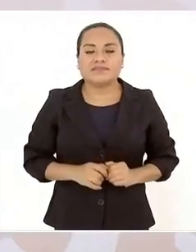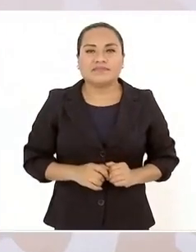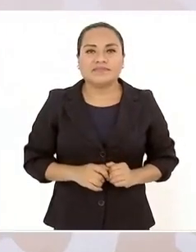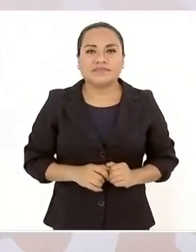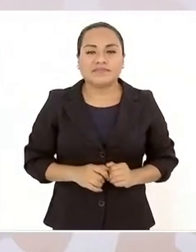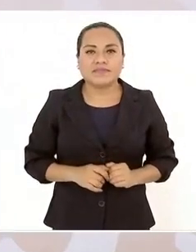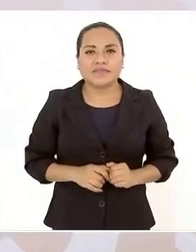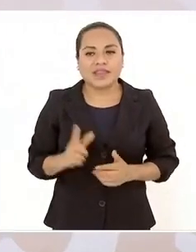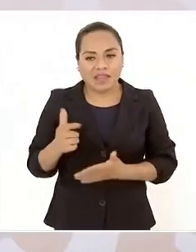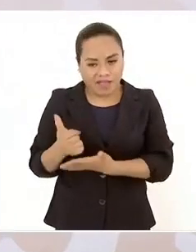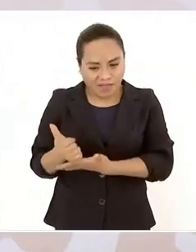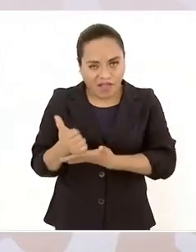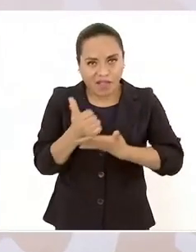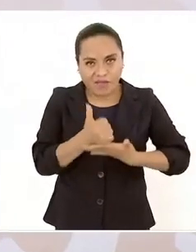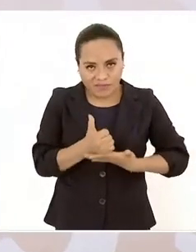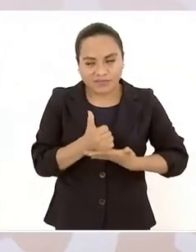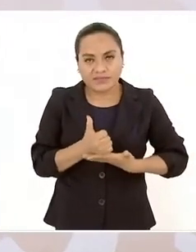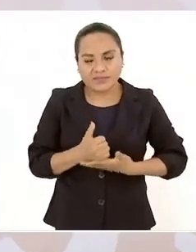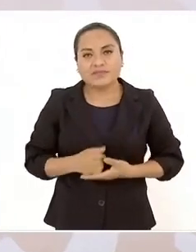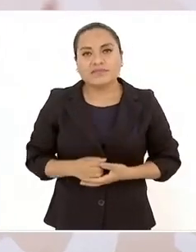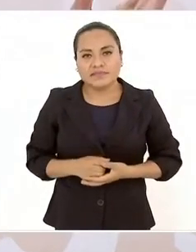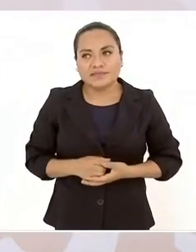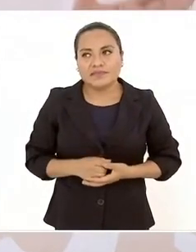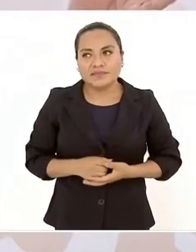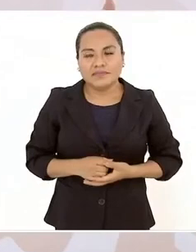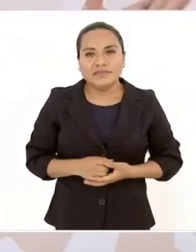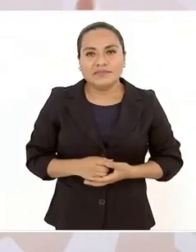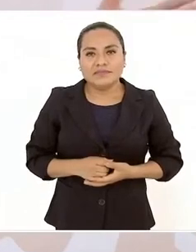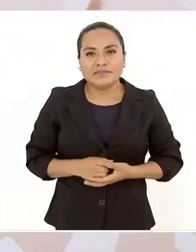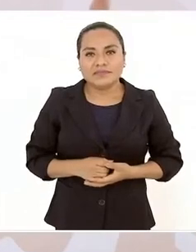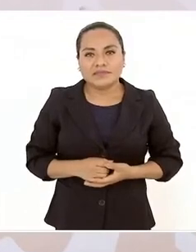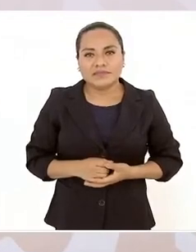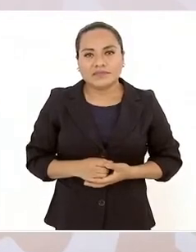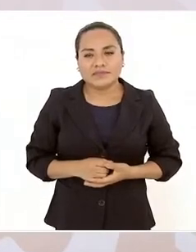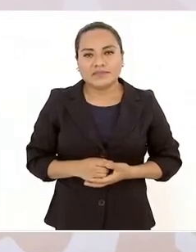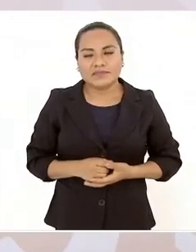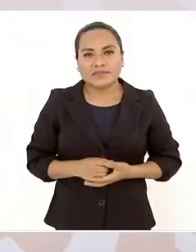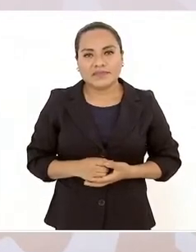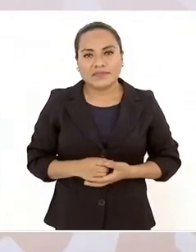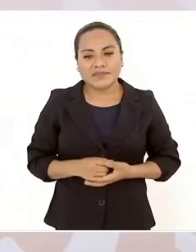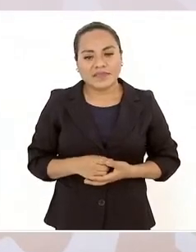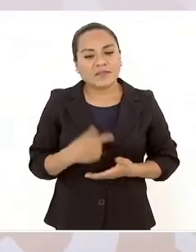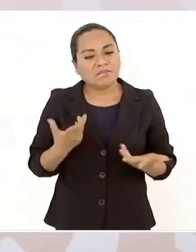que nos ayude a quitar